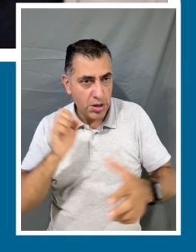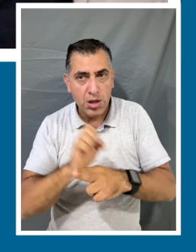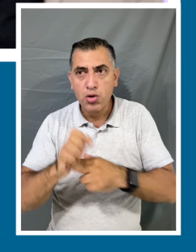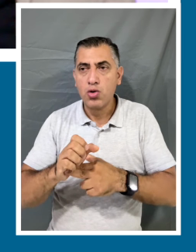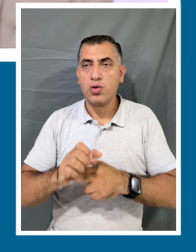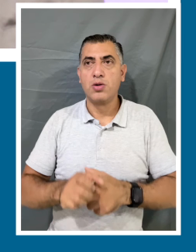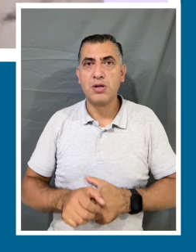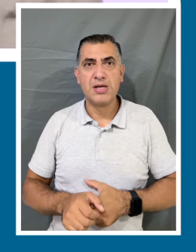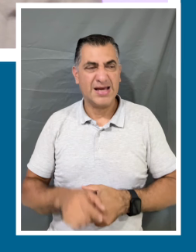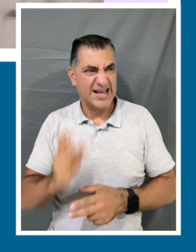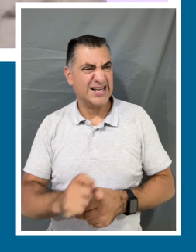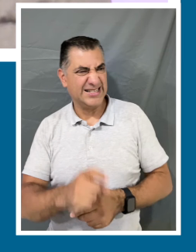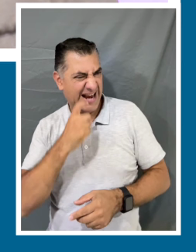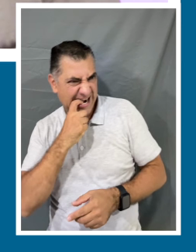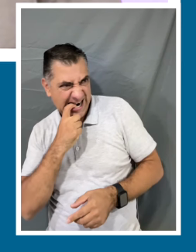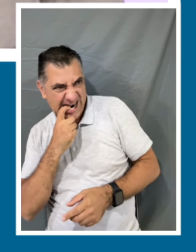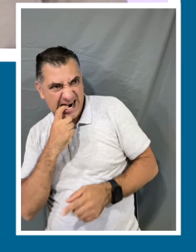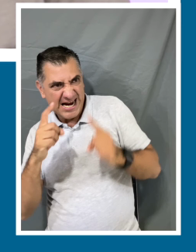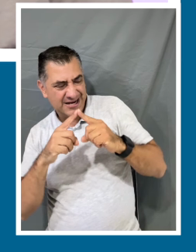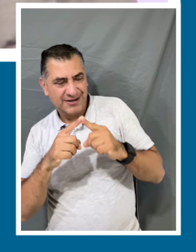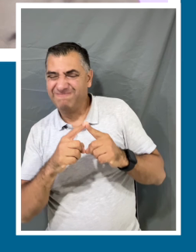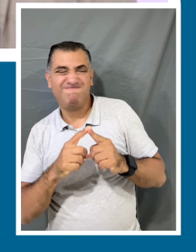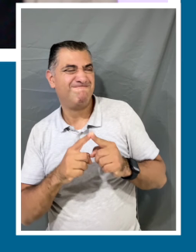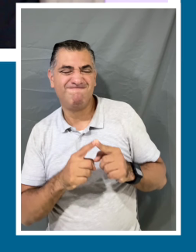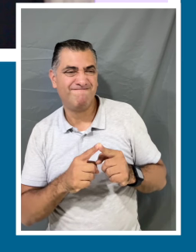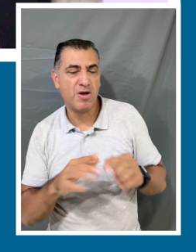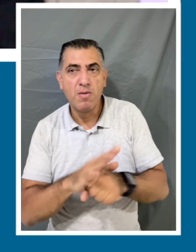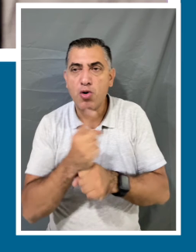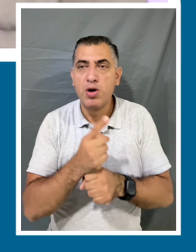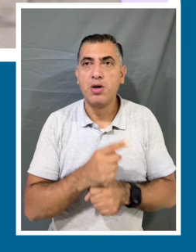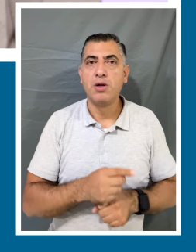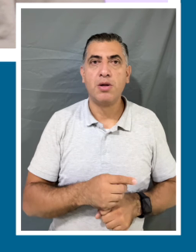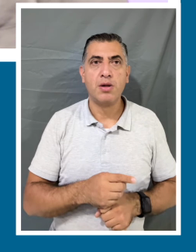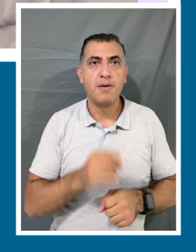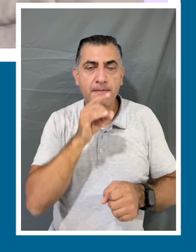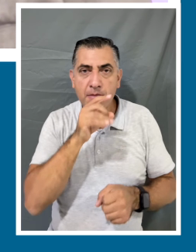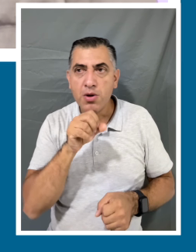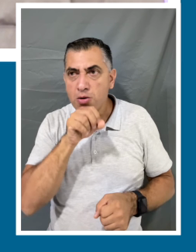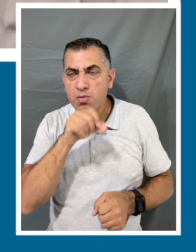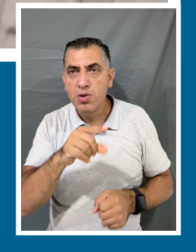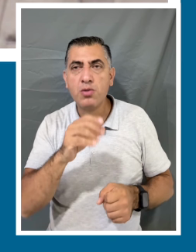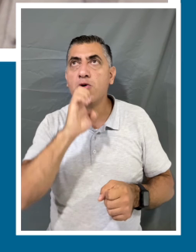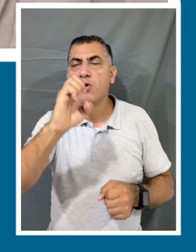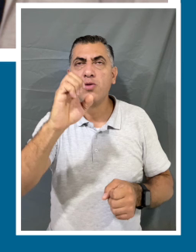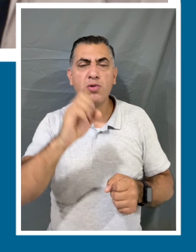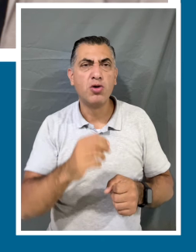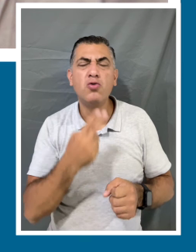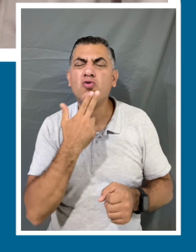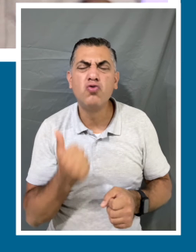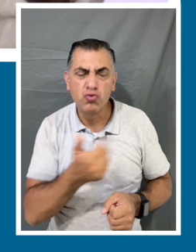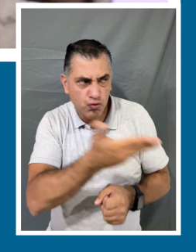quiere decir que las envidias en la iglesia son ridículas porque quien nos está utilizando es el mismo espíritu y un solo Dios